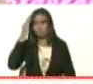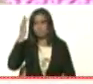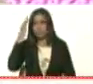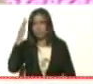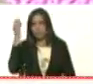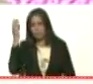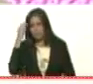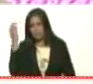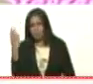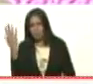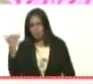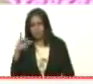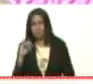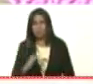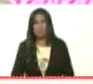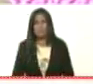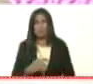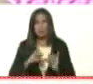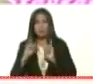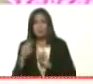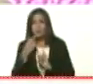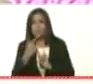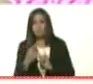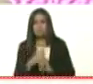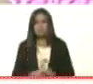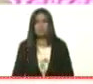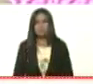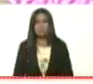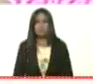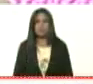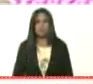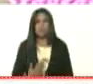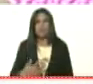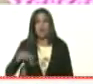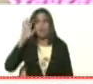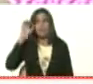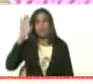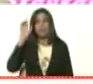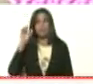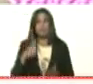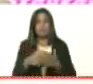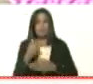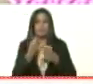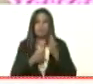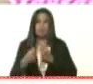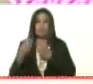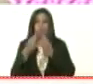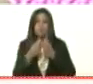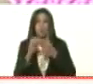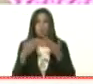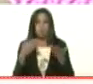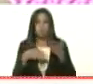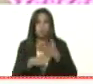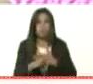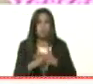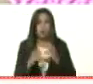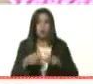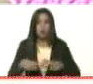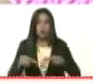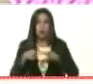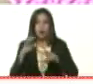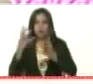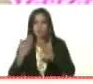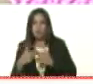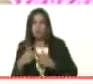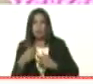memoria. Pero él mismo me ha dicho que él ha aprendido más de economía cuando va a las fábricas, a las asambleas